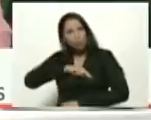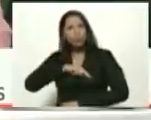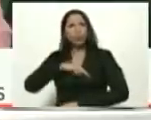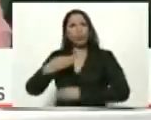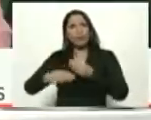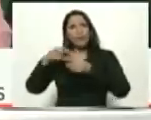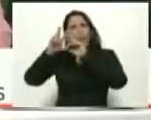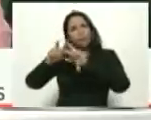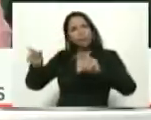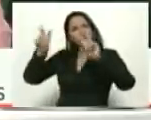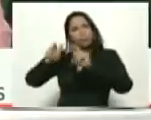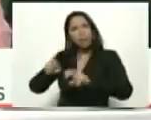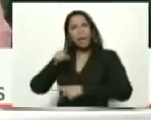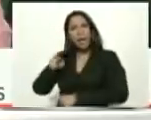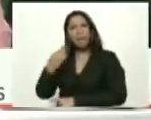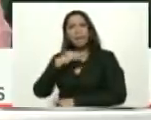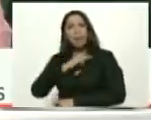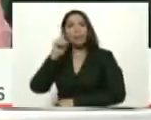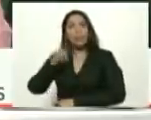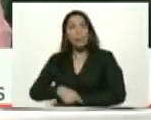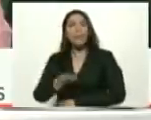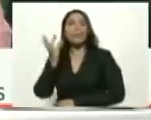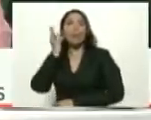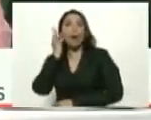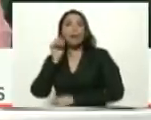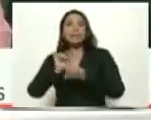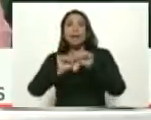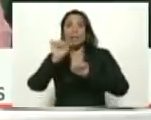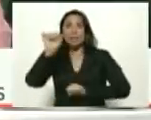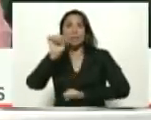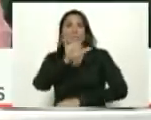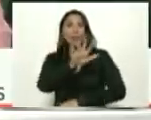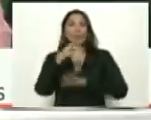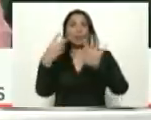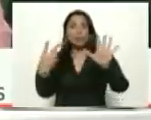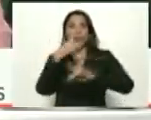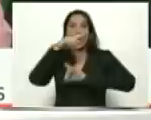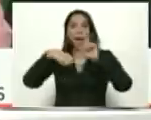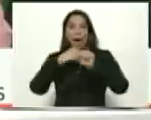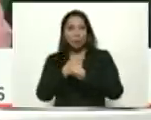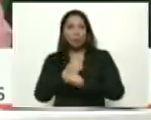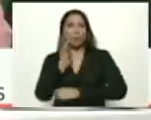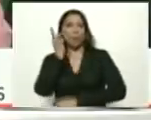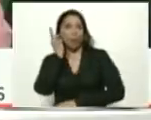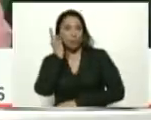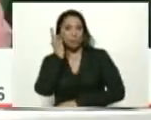este caso. Igualmente una mujer de San Cristóbal, 57 años, San Cristóbal,